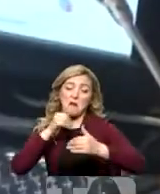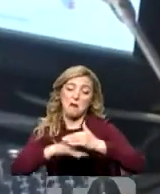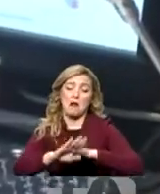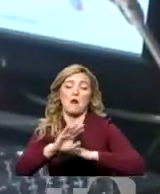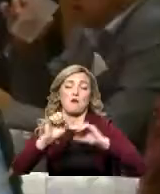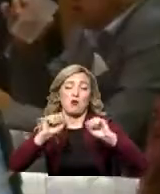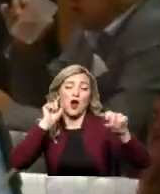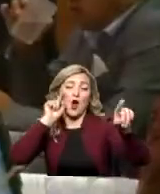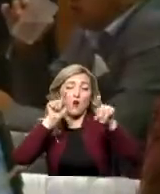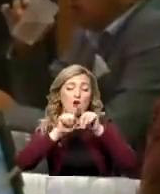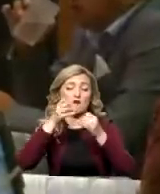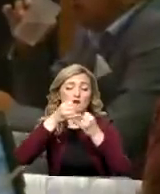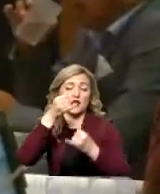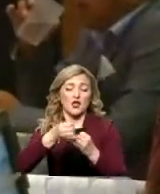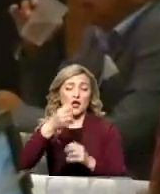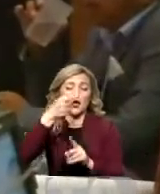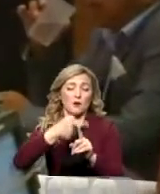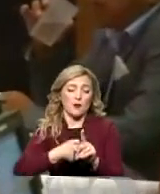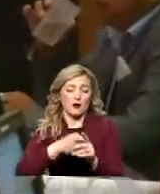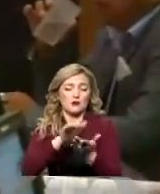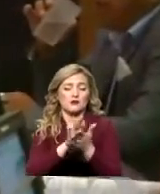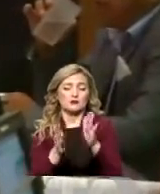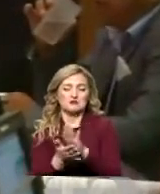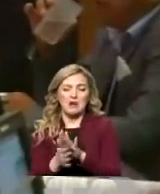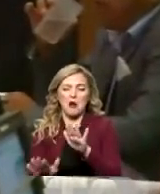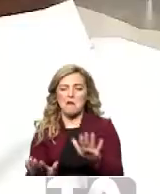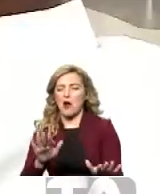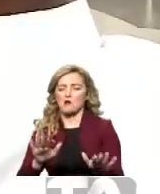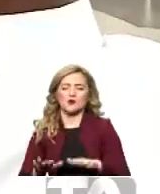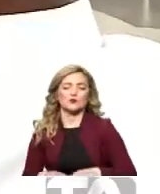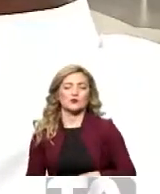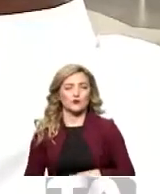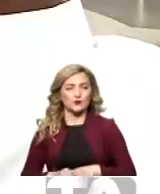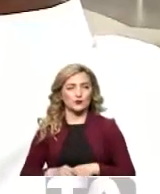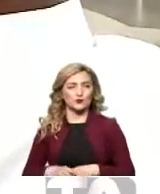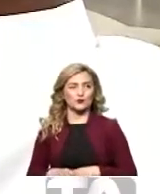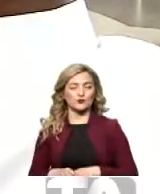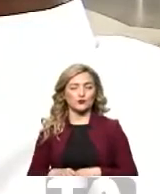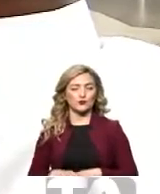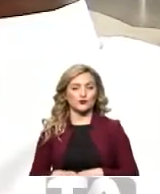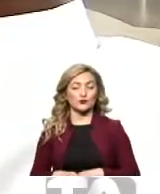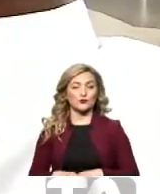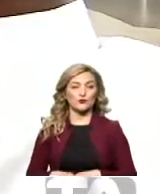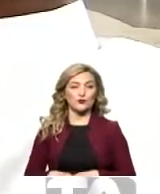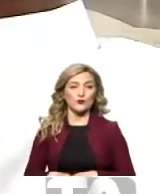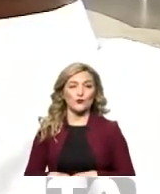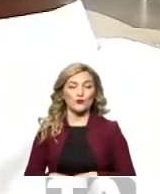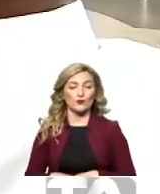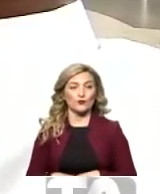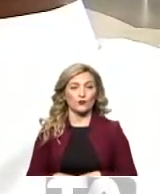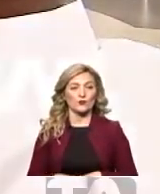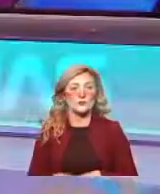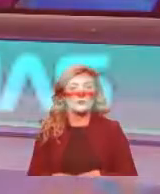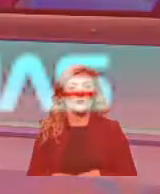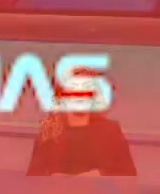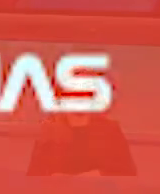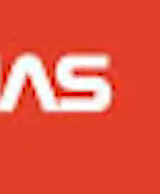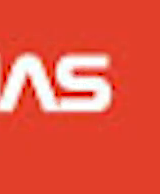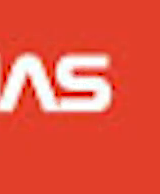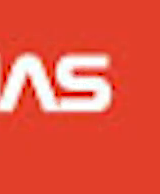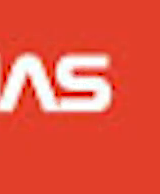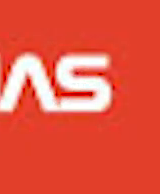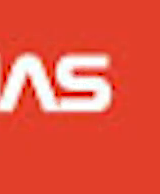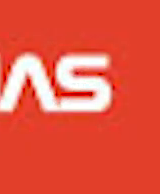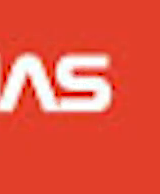Asamblea Nacional a finales de noviembre, tentativamente. En Guayaquil, Carlos Acoto, 24 horas.